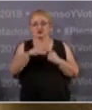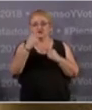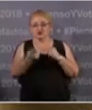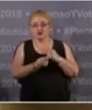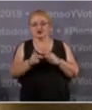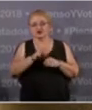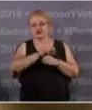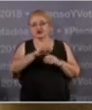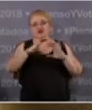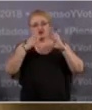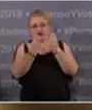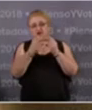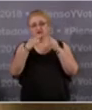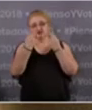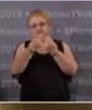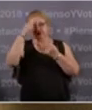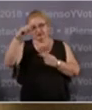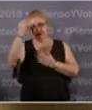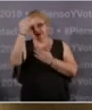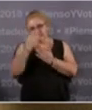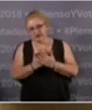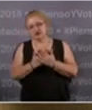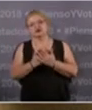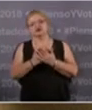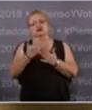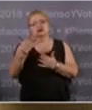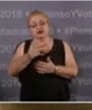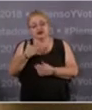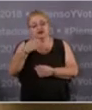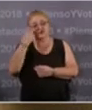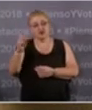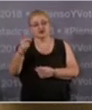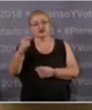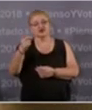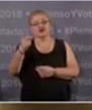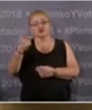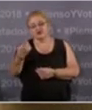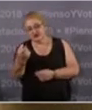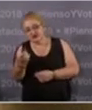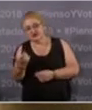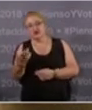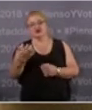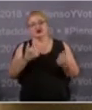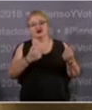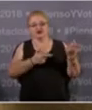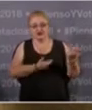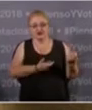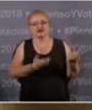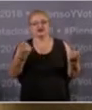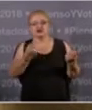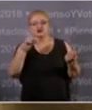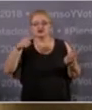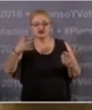el Congreso de la Unión para disminuir la disponibilidad de armas de fuego que no sea aumentar las penas, que ya sabemos que no